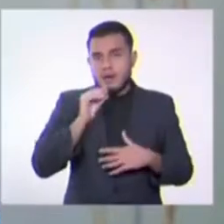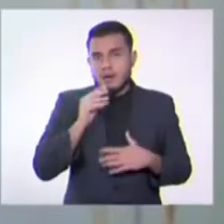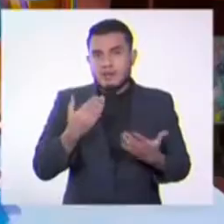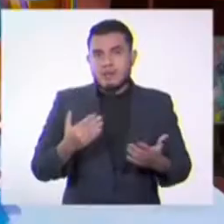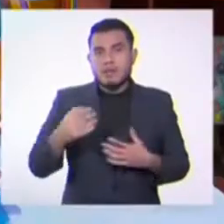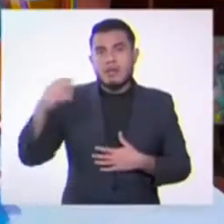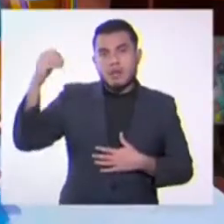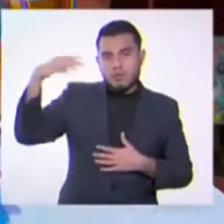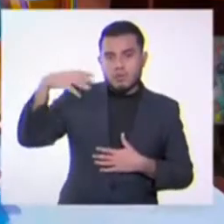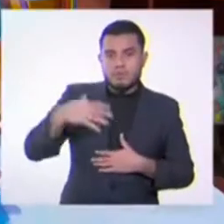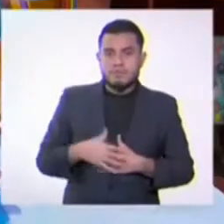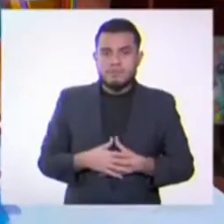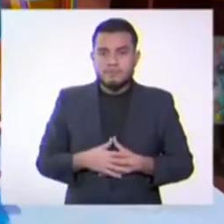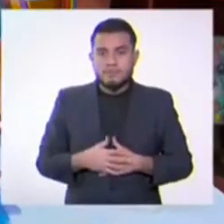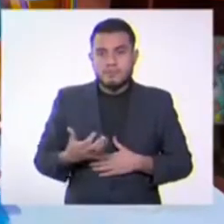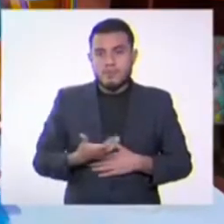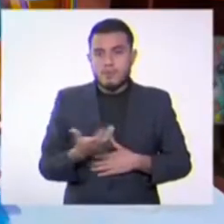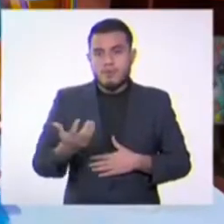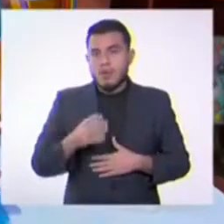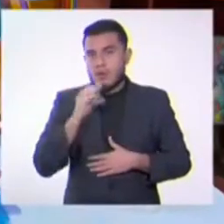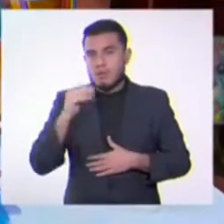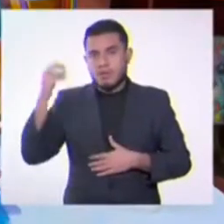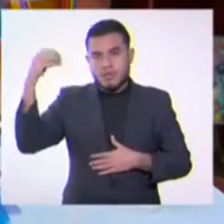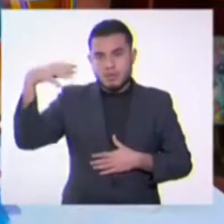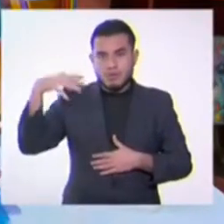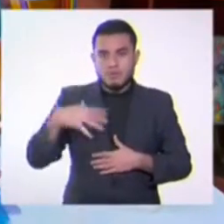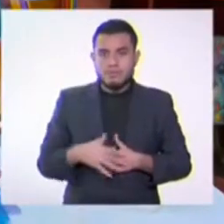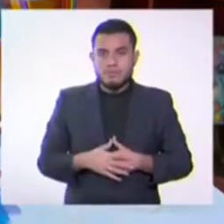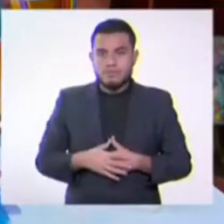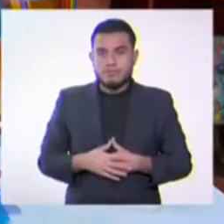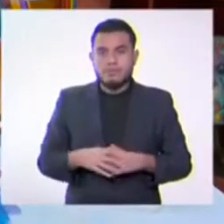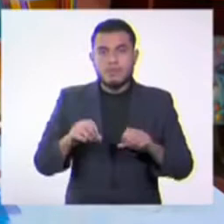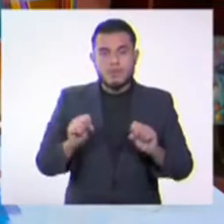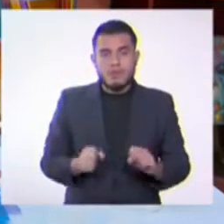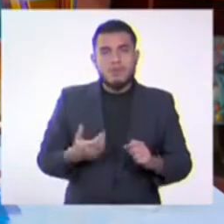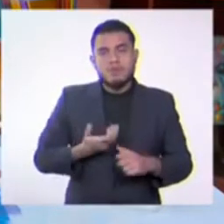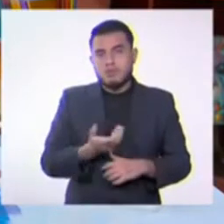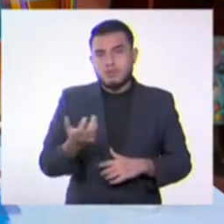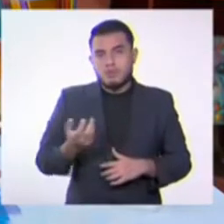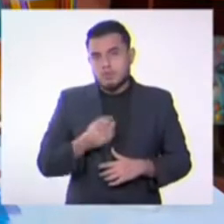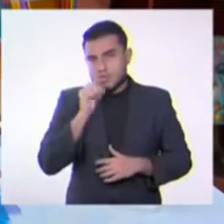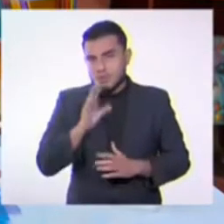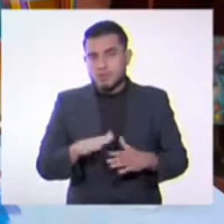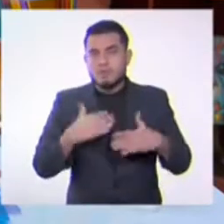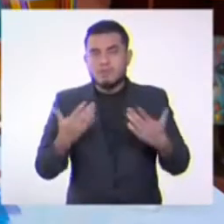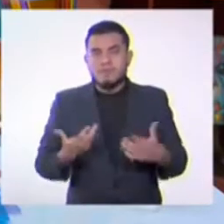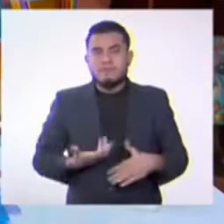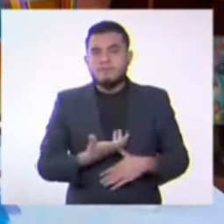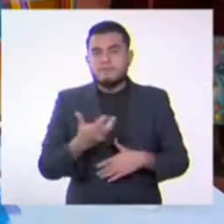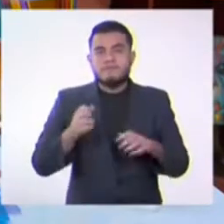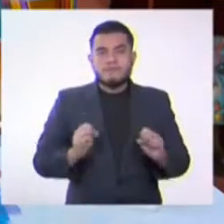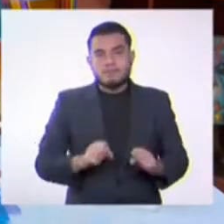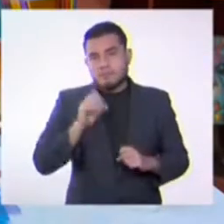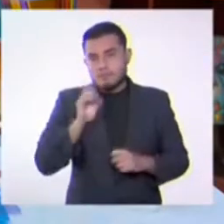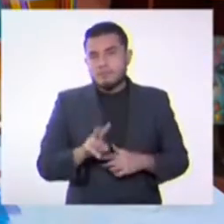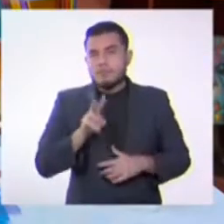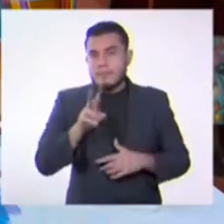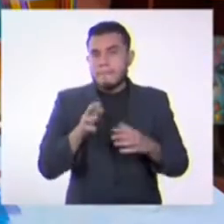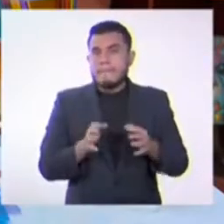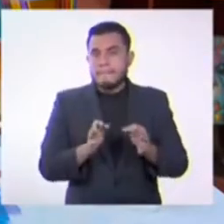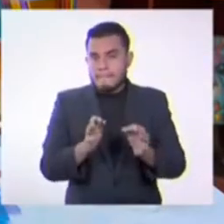luz. Cuando estamos hablando de la luz, podemos definirlo o lo podemos catalogar de dos maneras